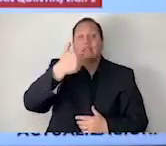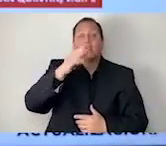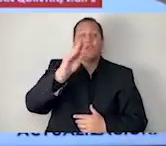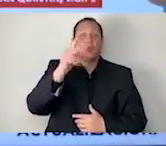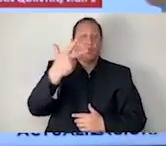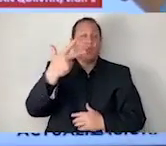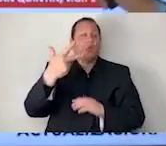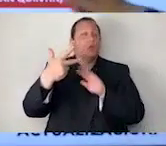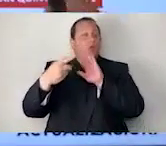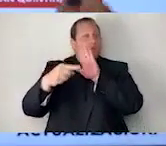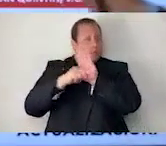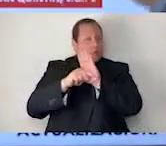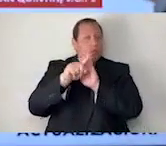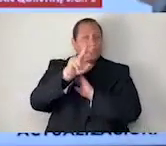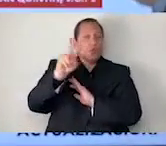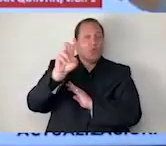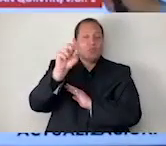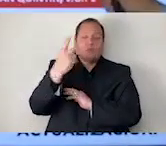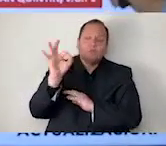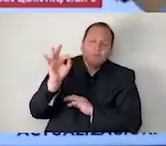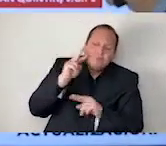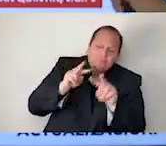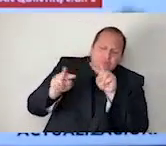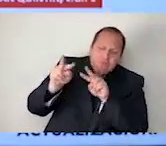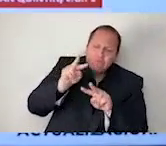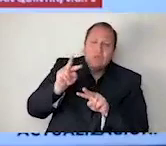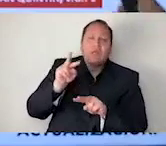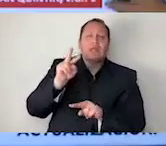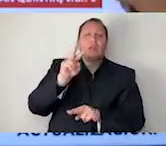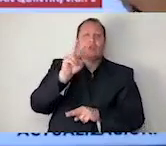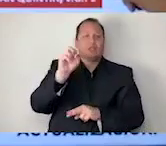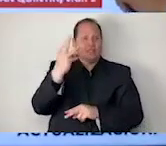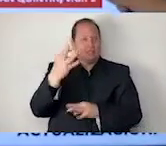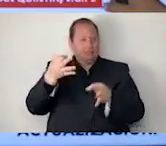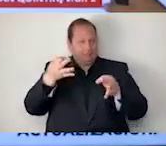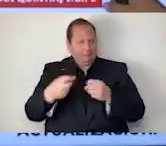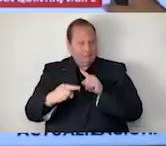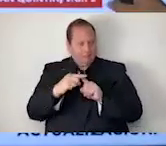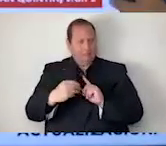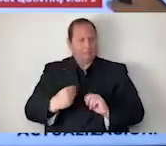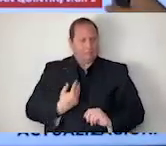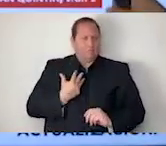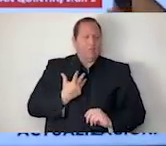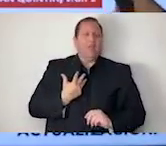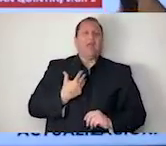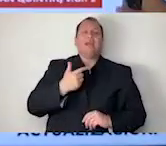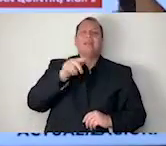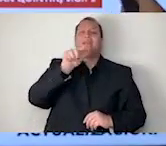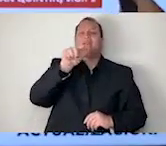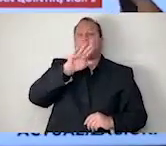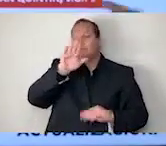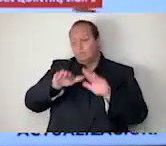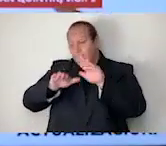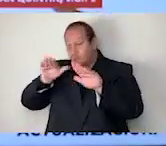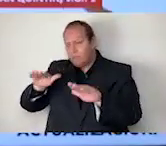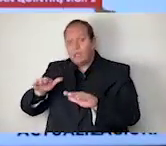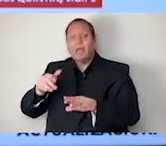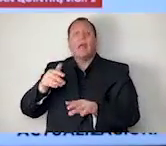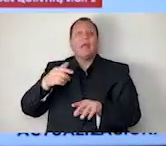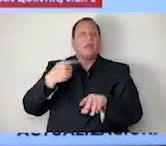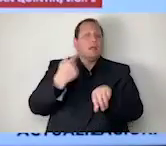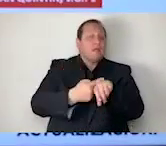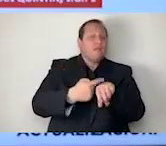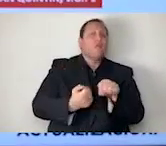no si nos vamos a los confirmados tijuana 155 mexicalli 96 ensenada 3 tecate 6 rosarito 2